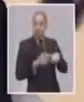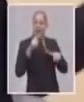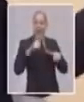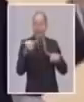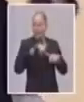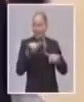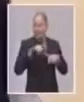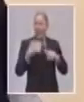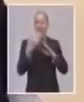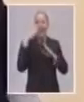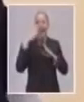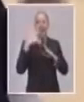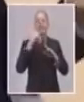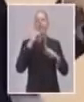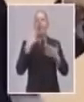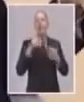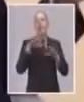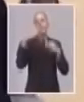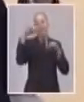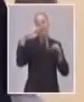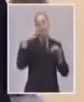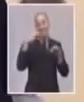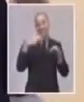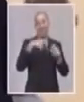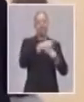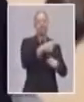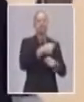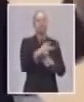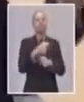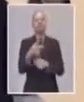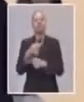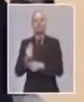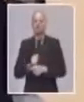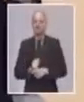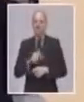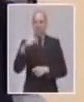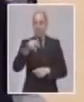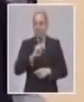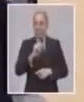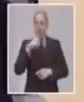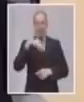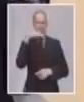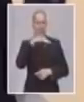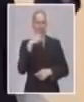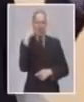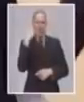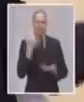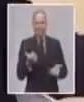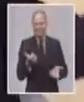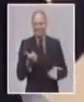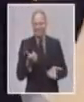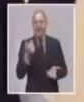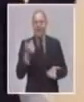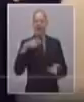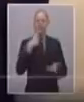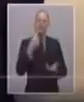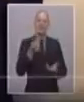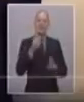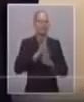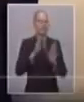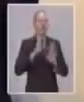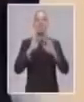que tú pones hoy, el alcance, la capilarización que tiene, no tiene comparación con ninguno de los medios anteriores.